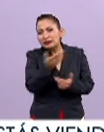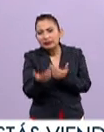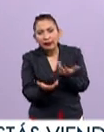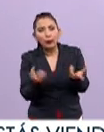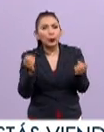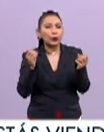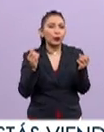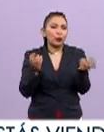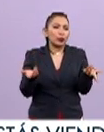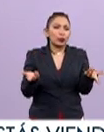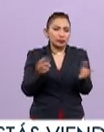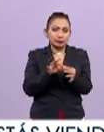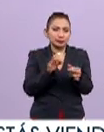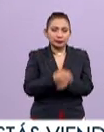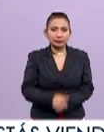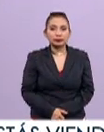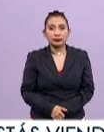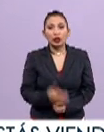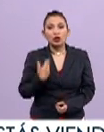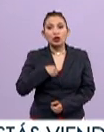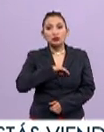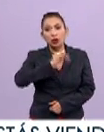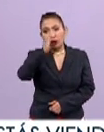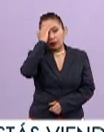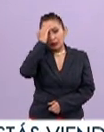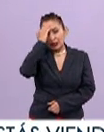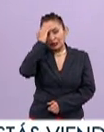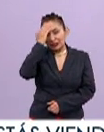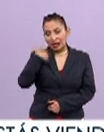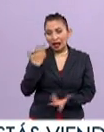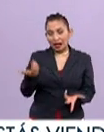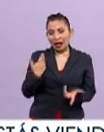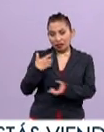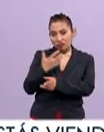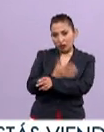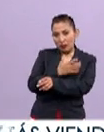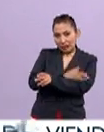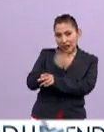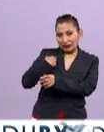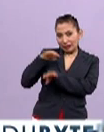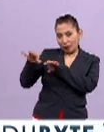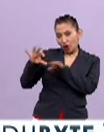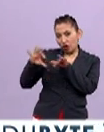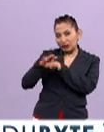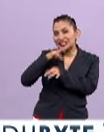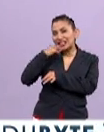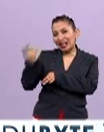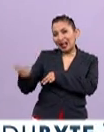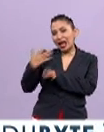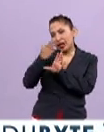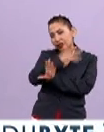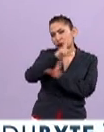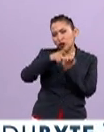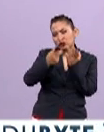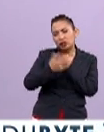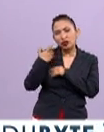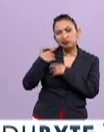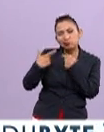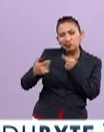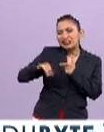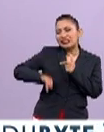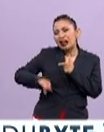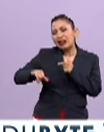idea? Cuéntame. Pues nosotros conocimos a nuestras colegas con las que trabajamos en Chile en proyectos anteriores y nos